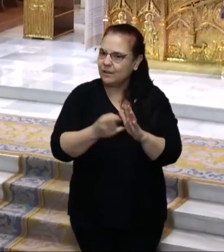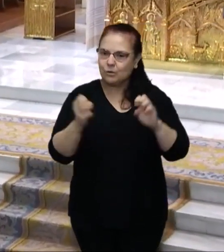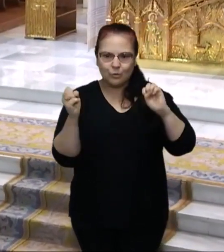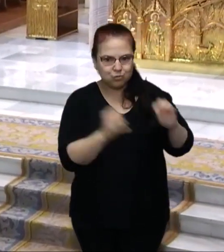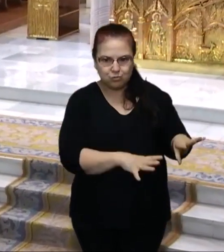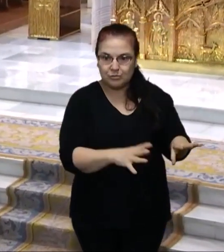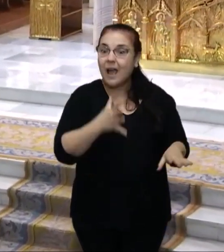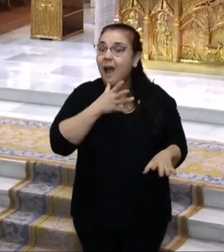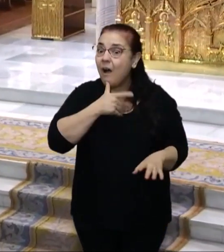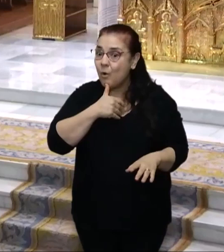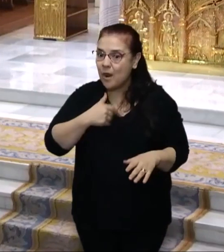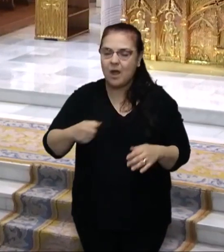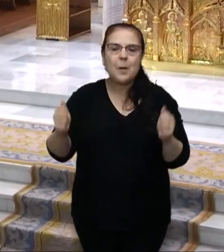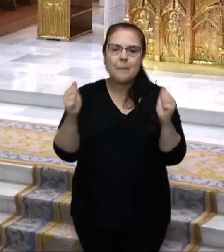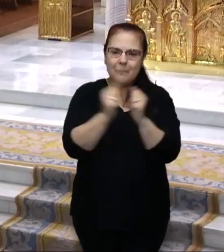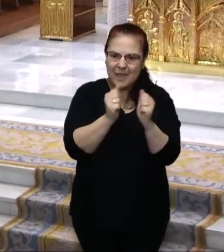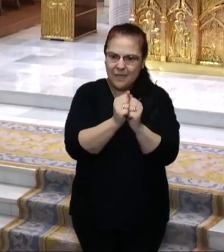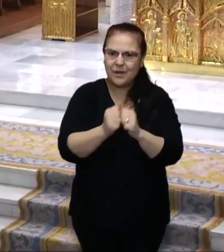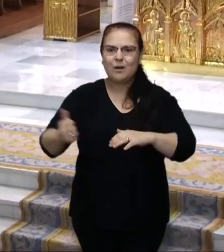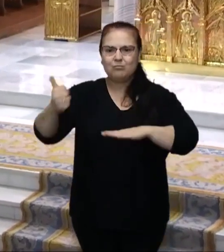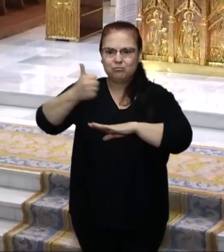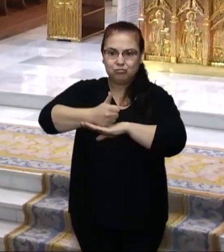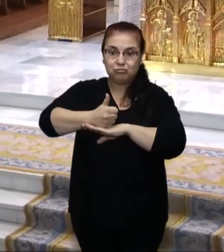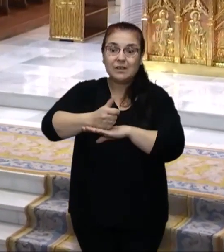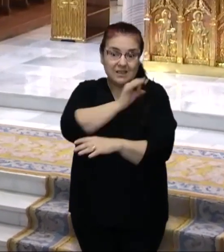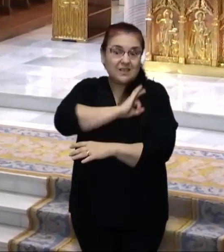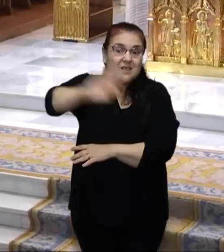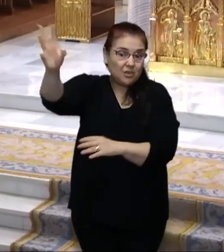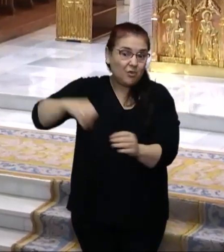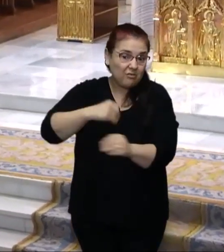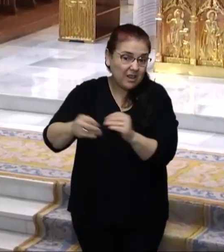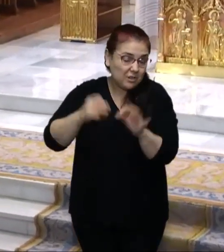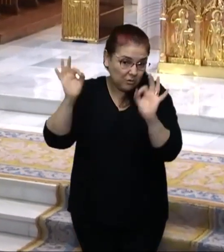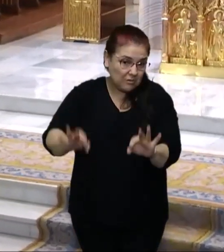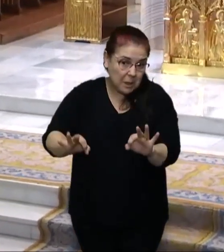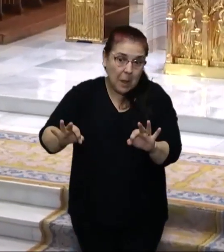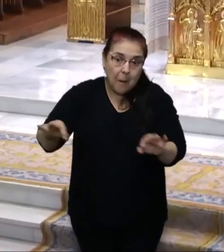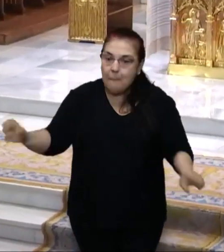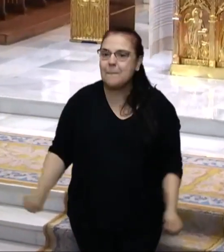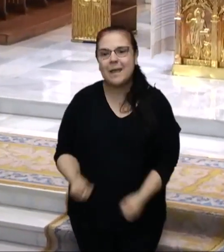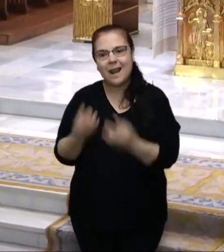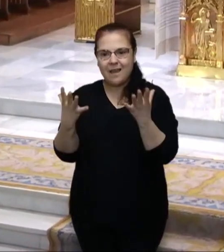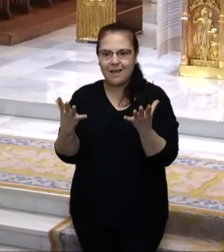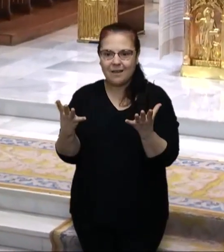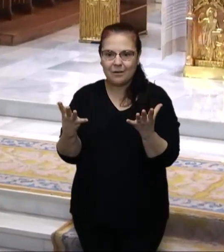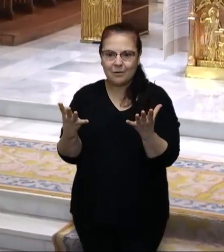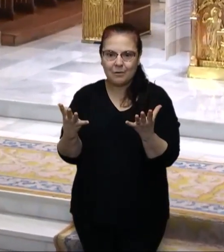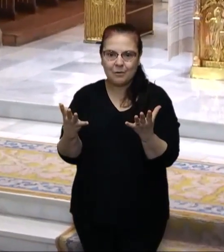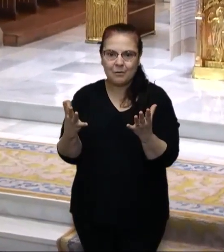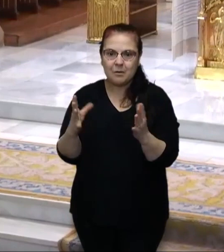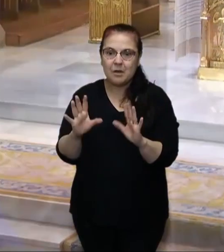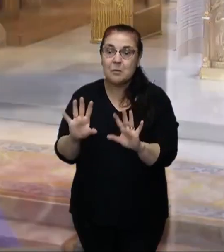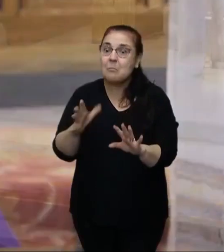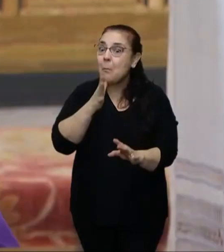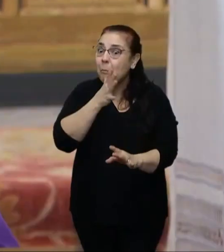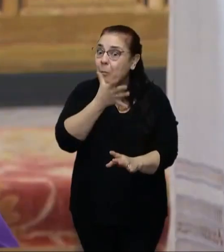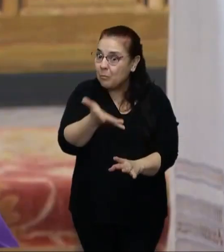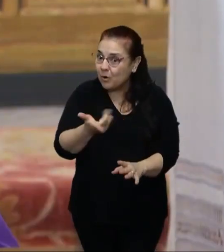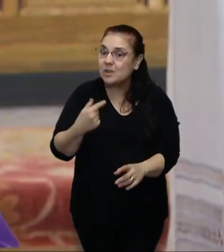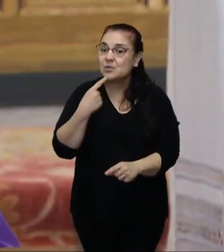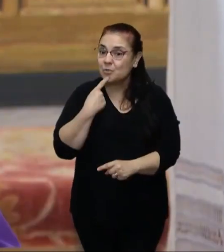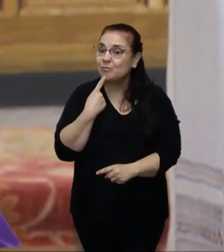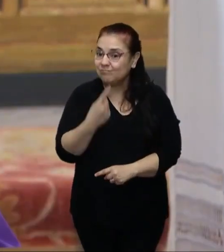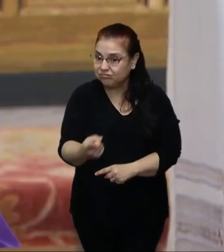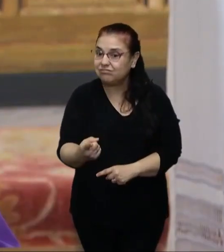piedra angular? Es el Señor quien lo ha hecho. Ha sido un milagro patente. Por eso os